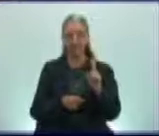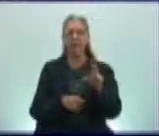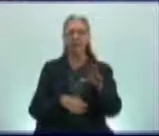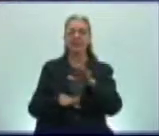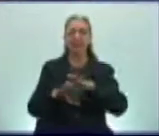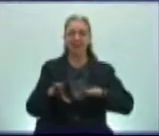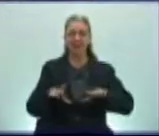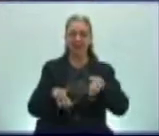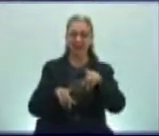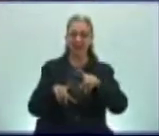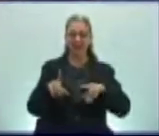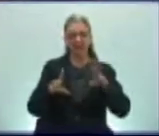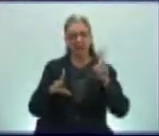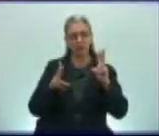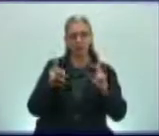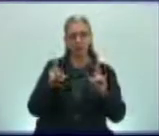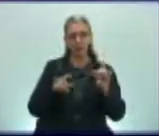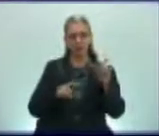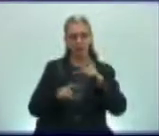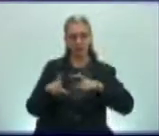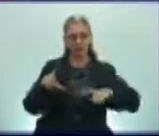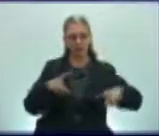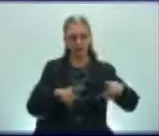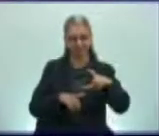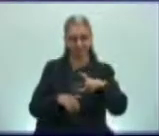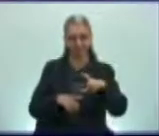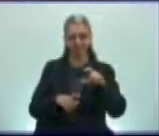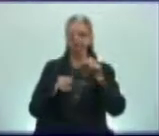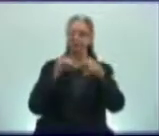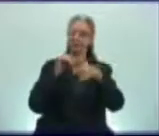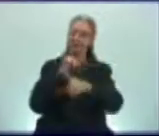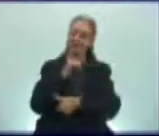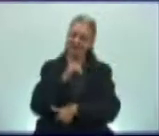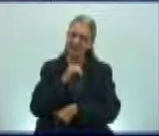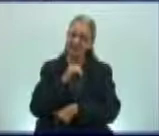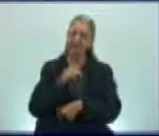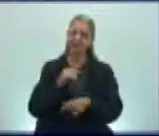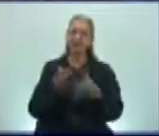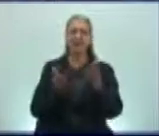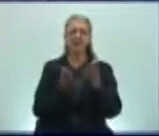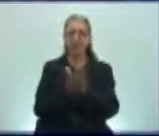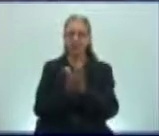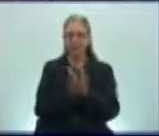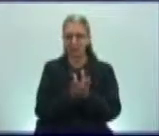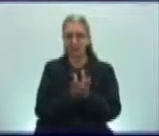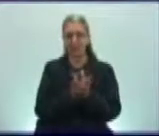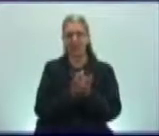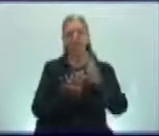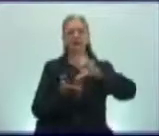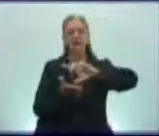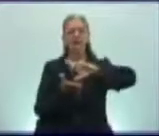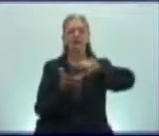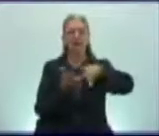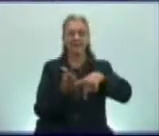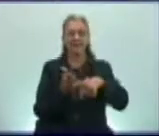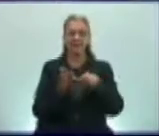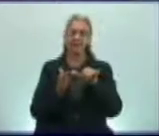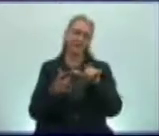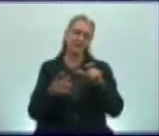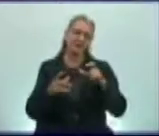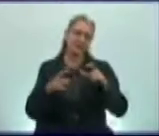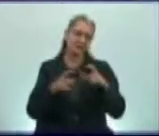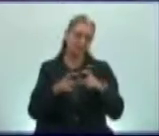de cuerpos, profundizando en el estudio de la circunferencia y el círculo. Has estado estudiando